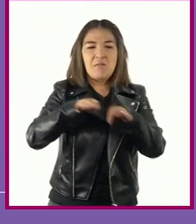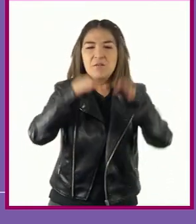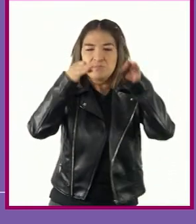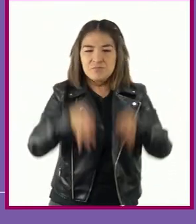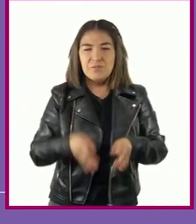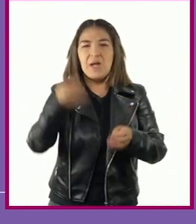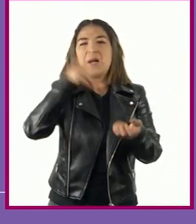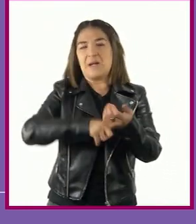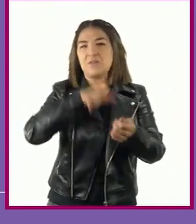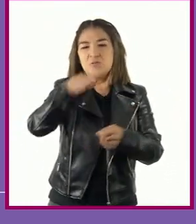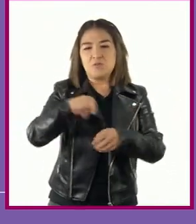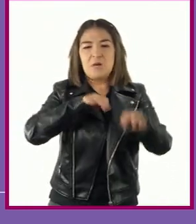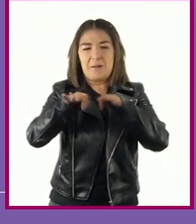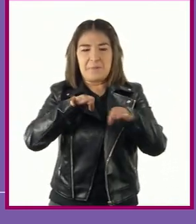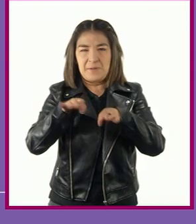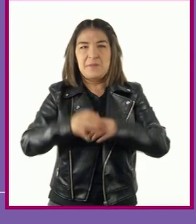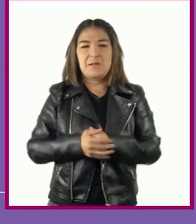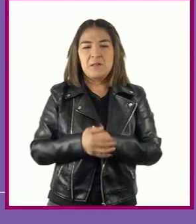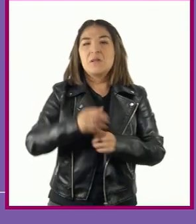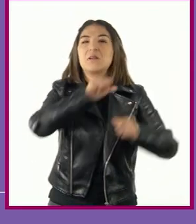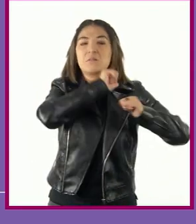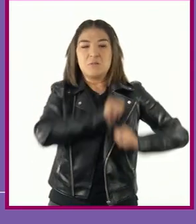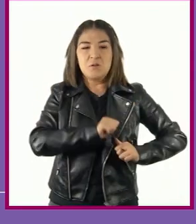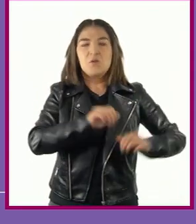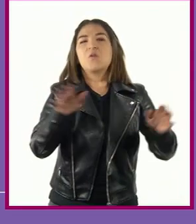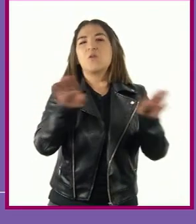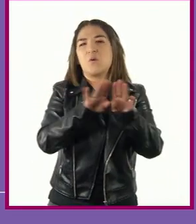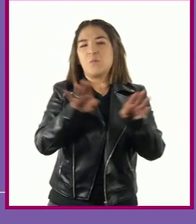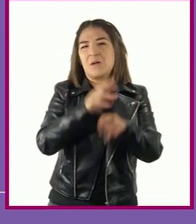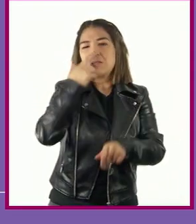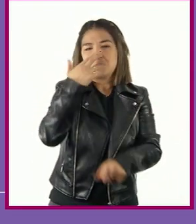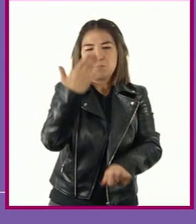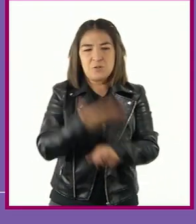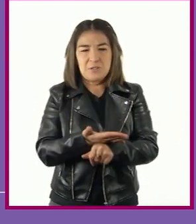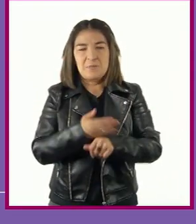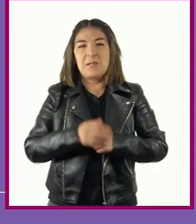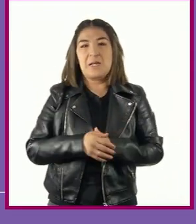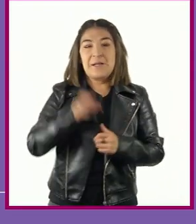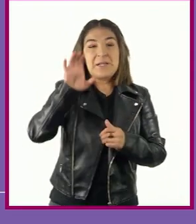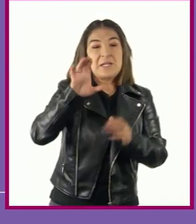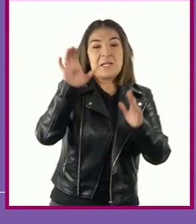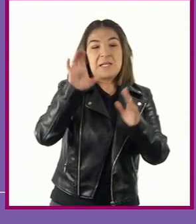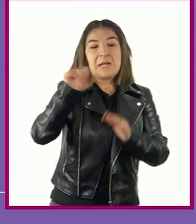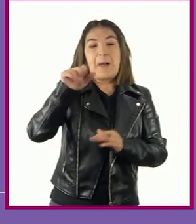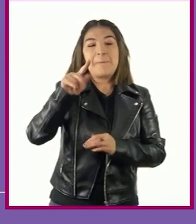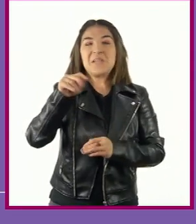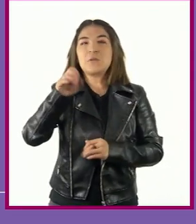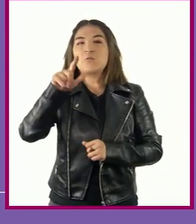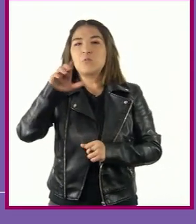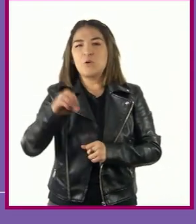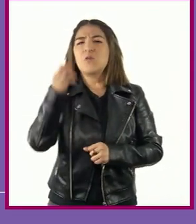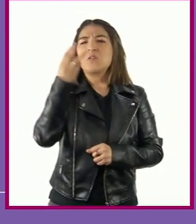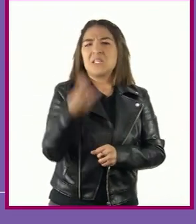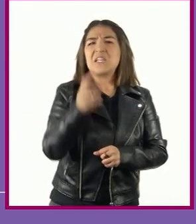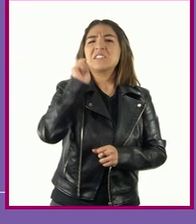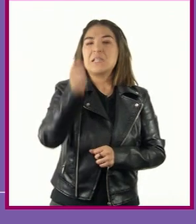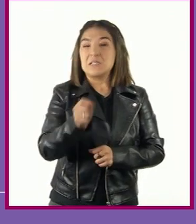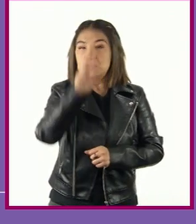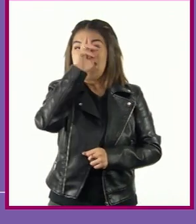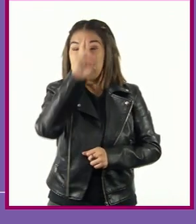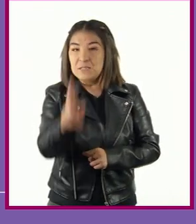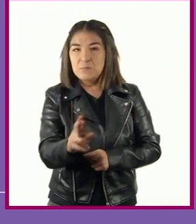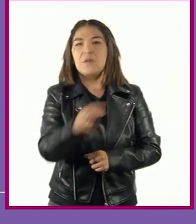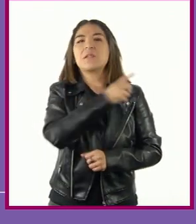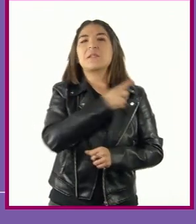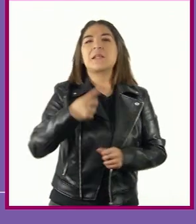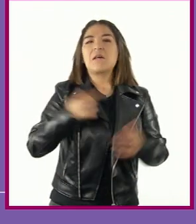el desempeño de su empleo, cargo o comisión. El capítulo 3 del Código de Ética refiere al respeto con que